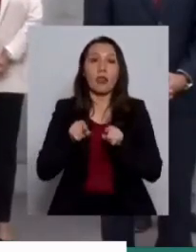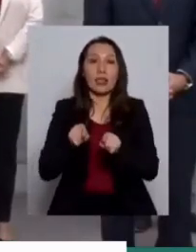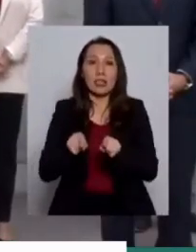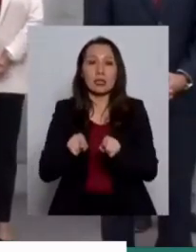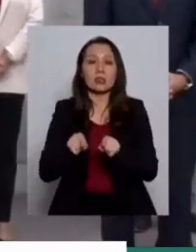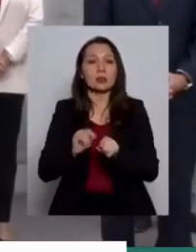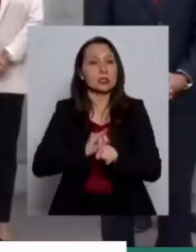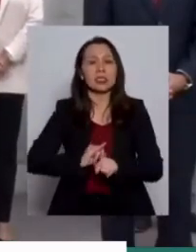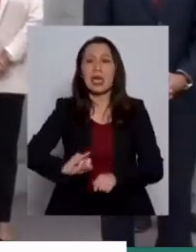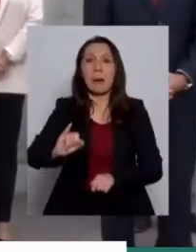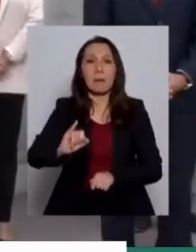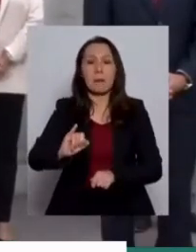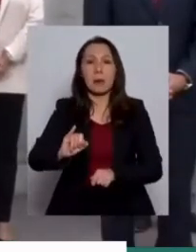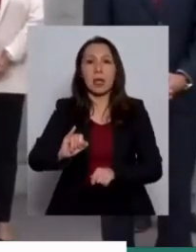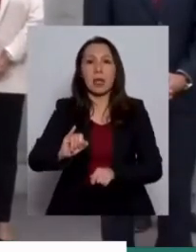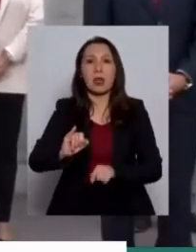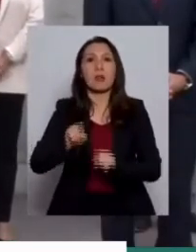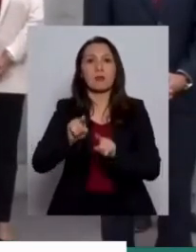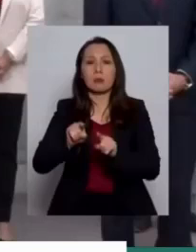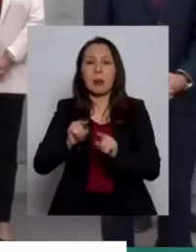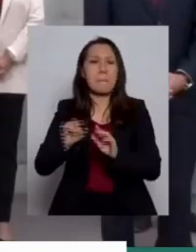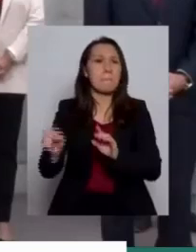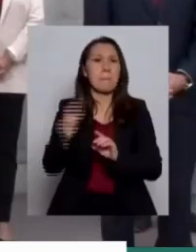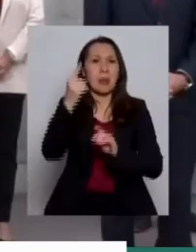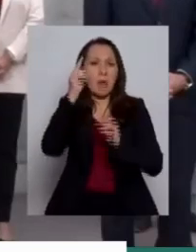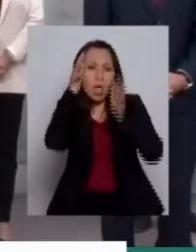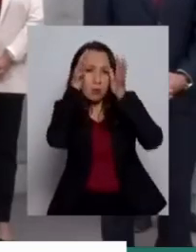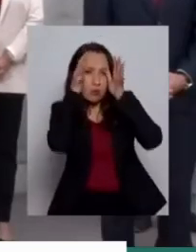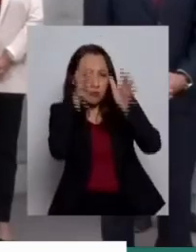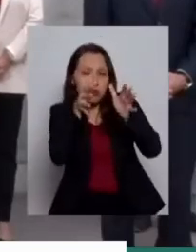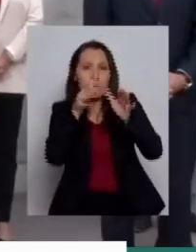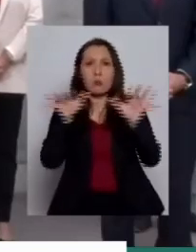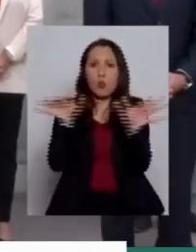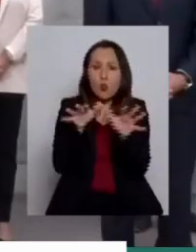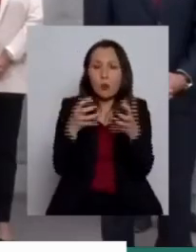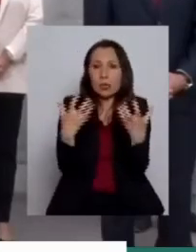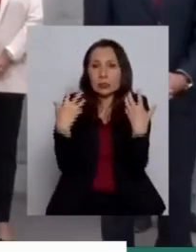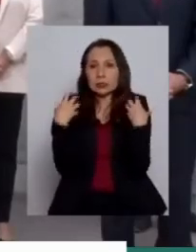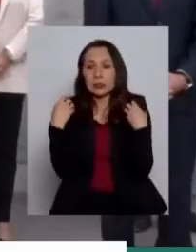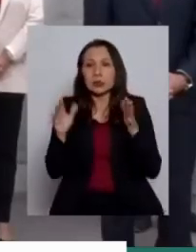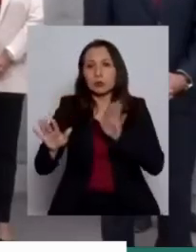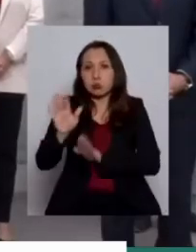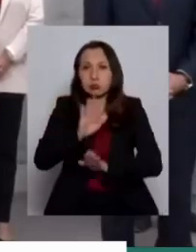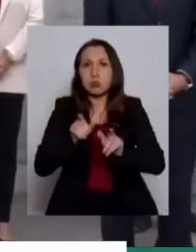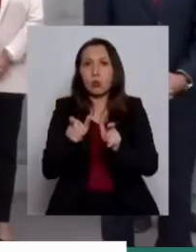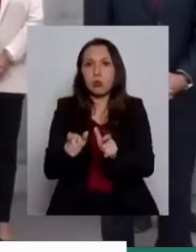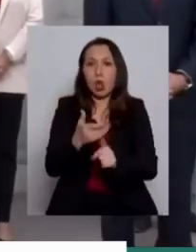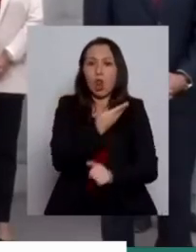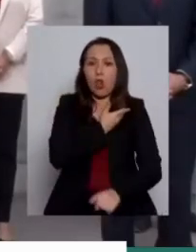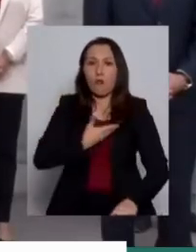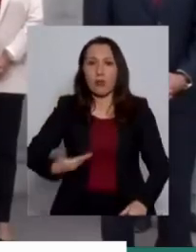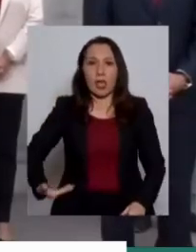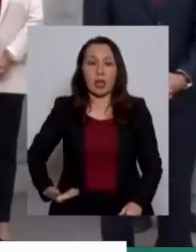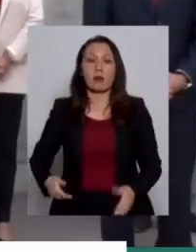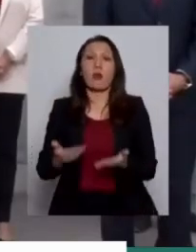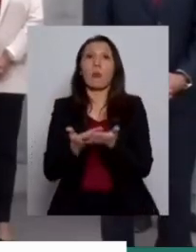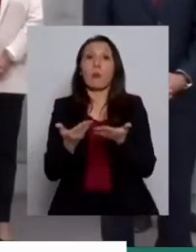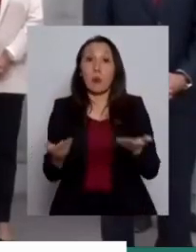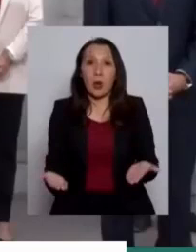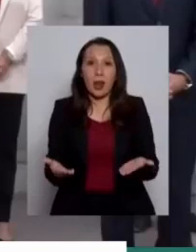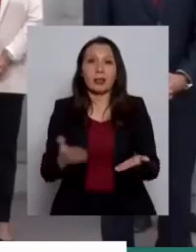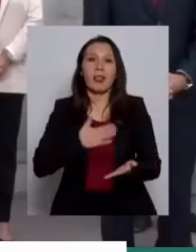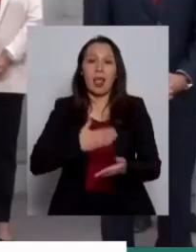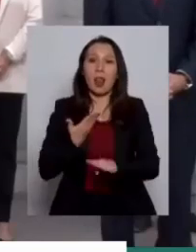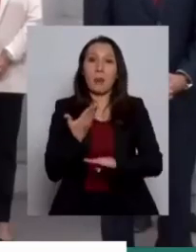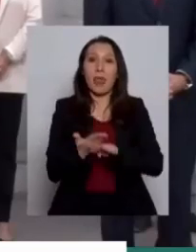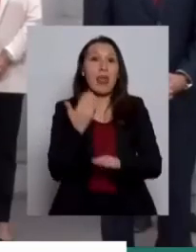decir, para poder hablar, para poder tomar una decisión si va a vetar o no este proyecto. Si no lo hace, si no se pronuncia